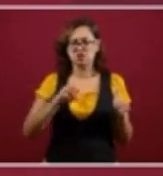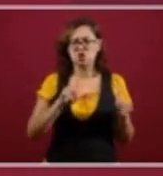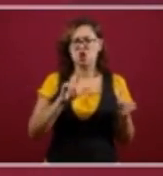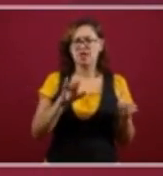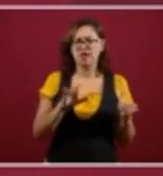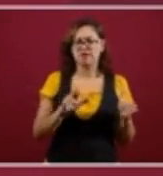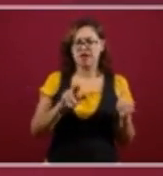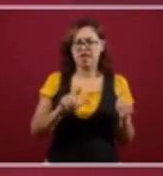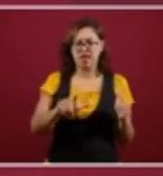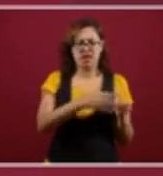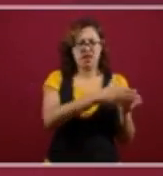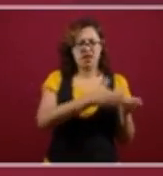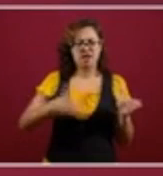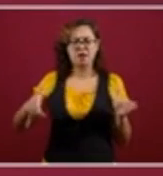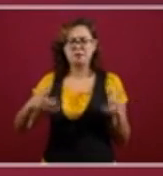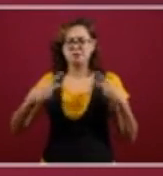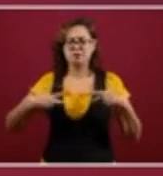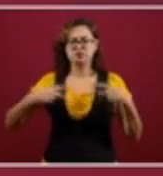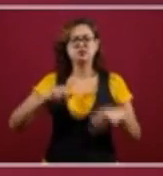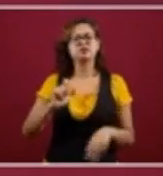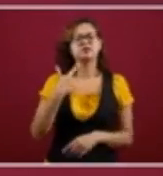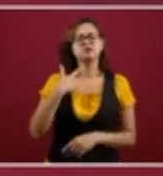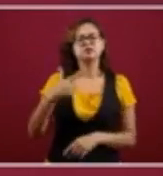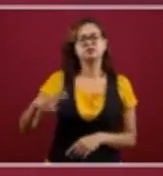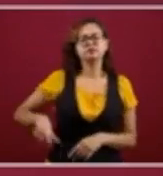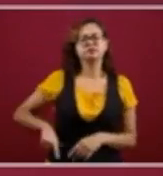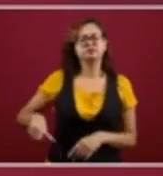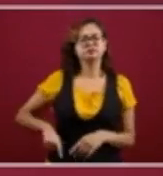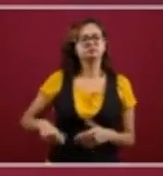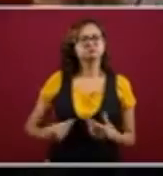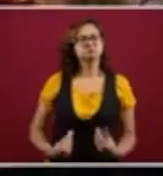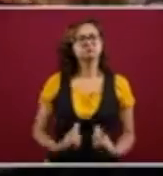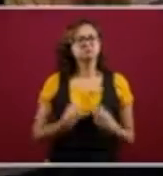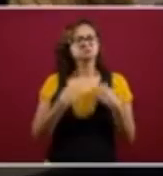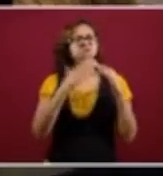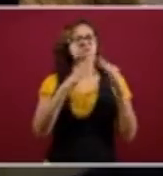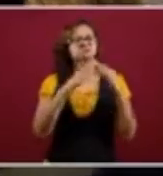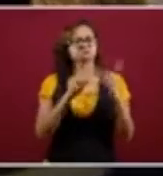neoliberal. Es interesante la investigación.